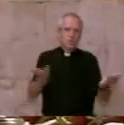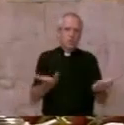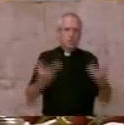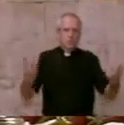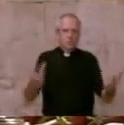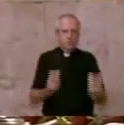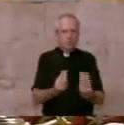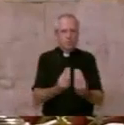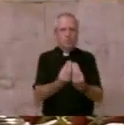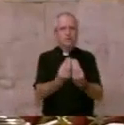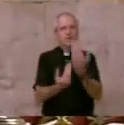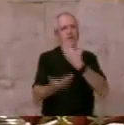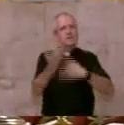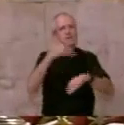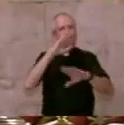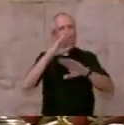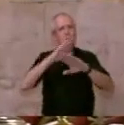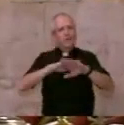pecado.